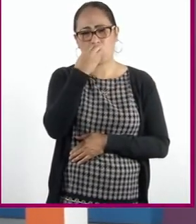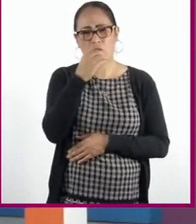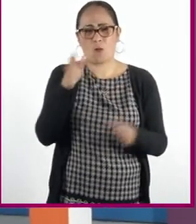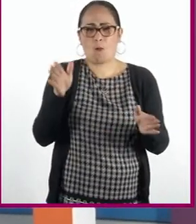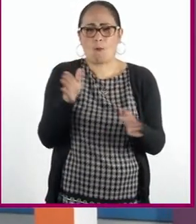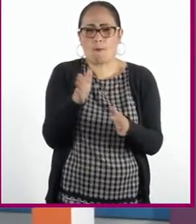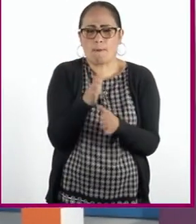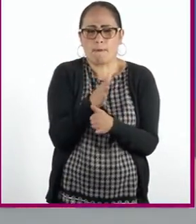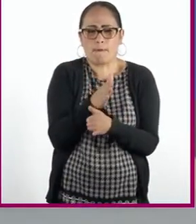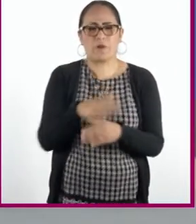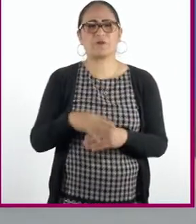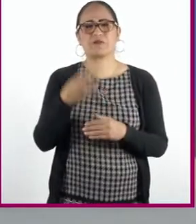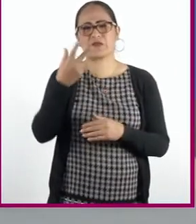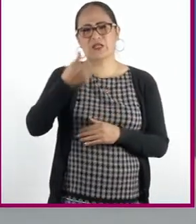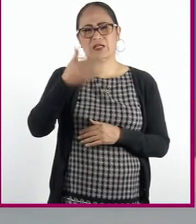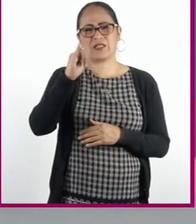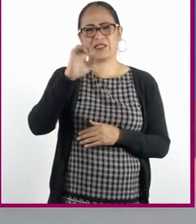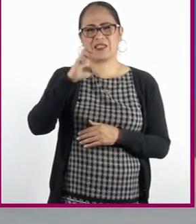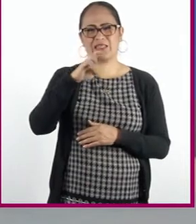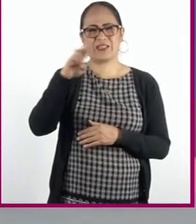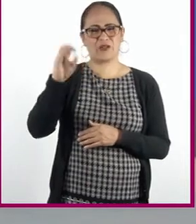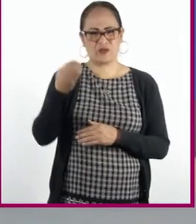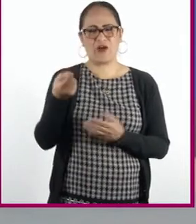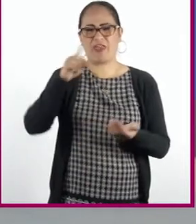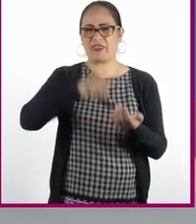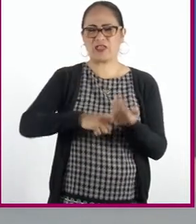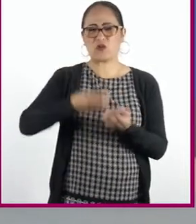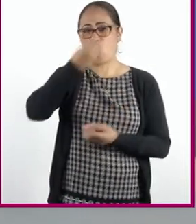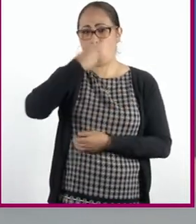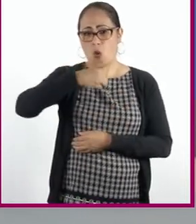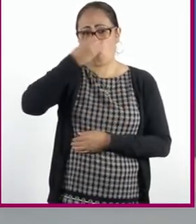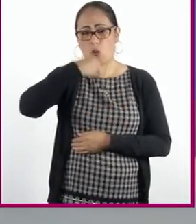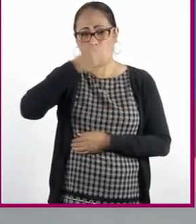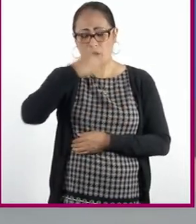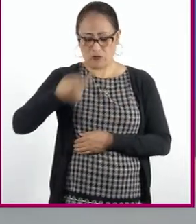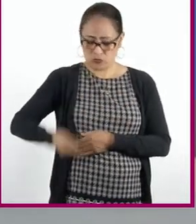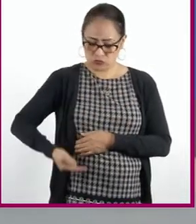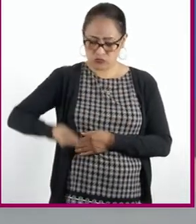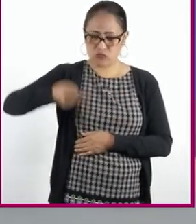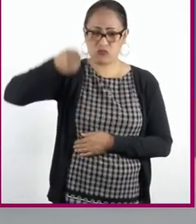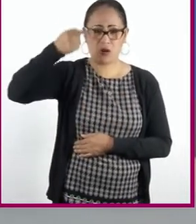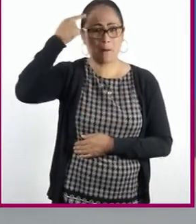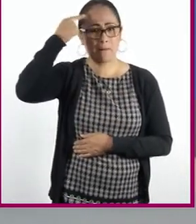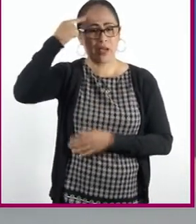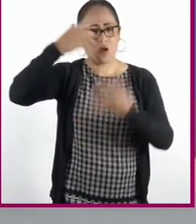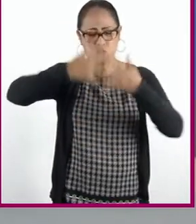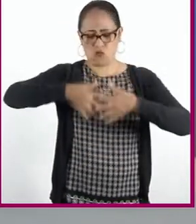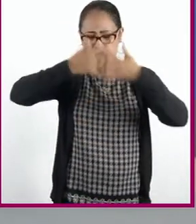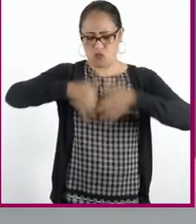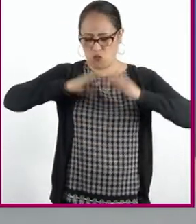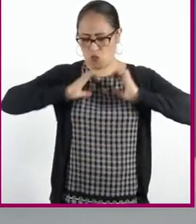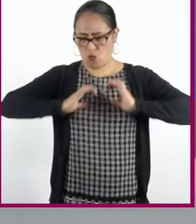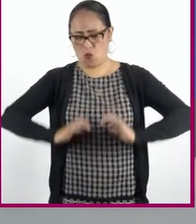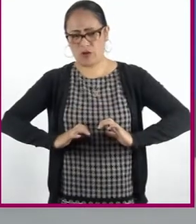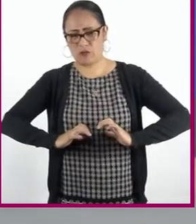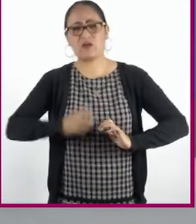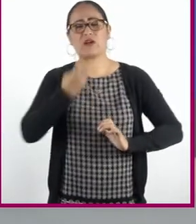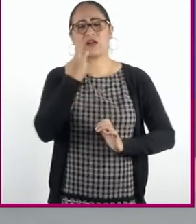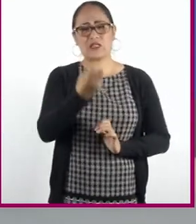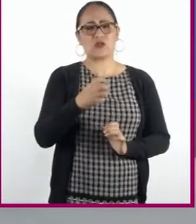por carencia de hierro, un elemento clave para el óptimo desarrollo físico y neurológico de niñas y niños, afecta casi